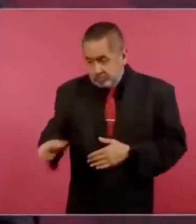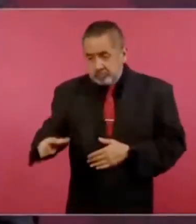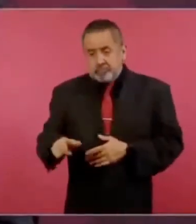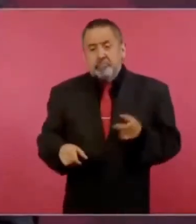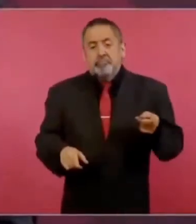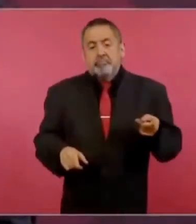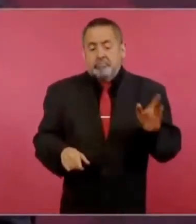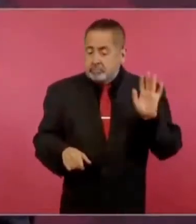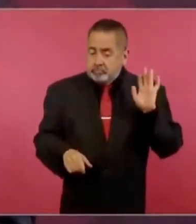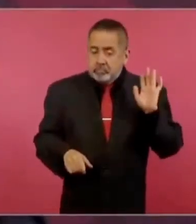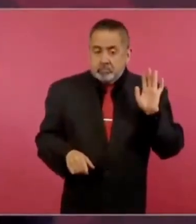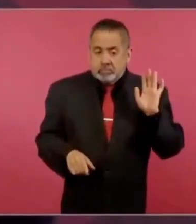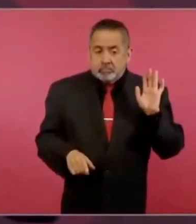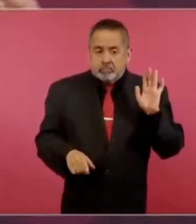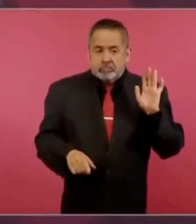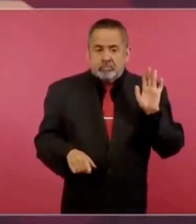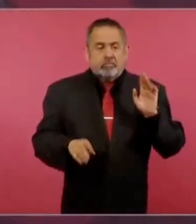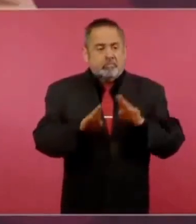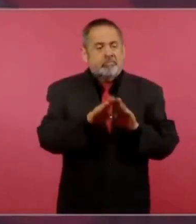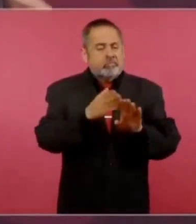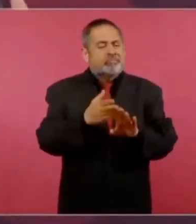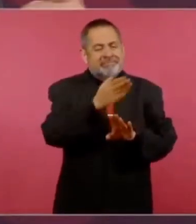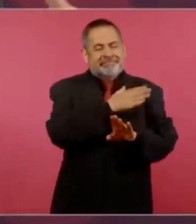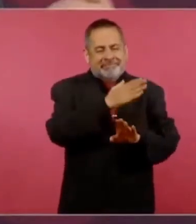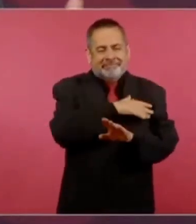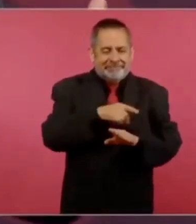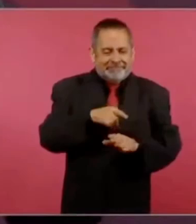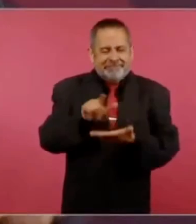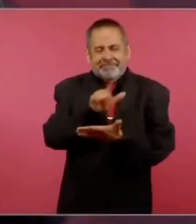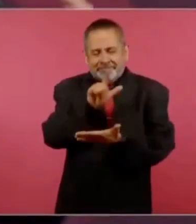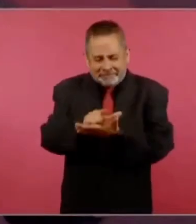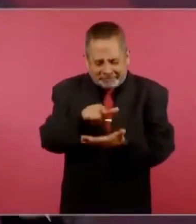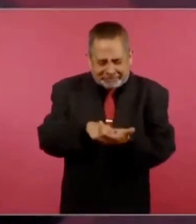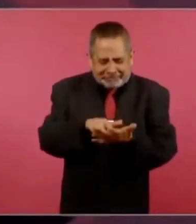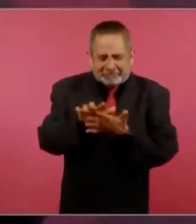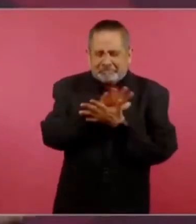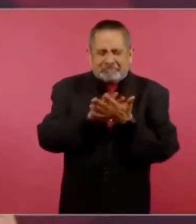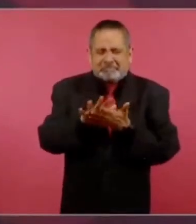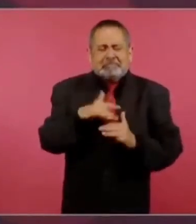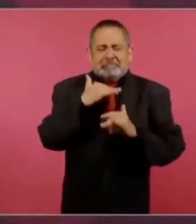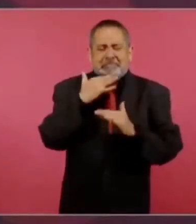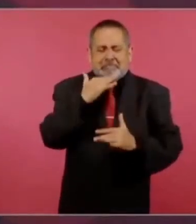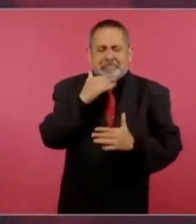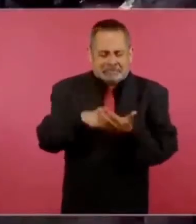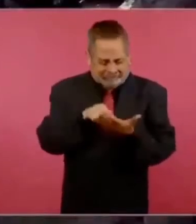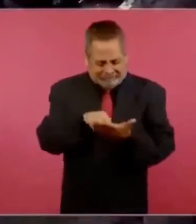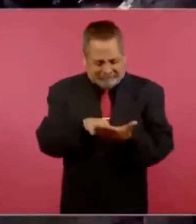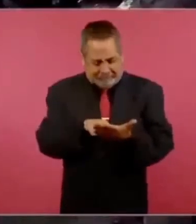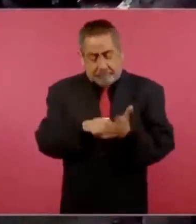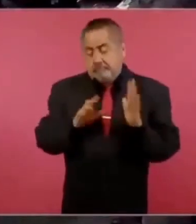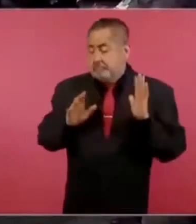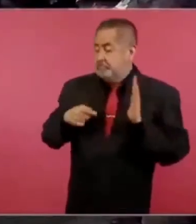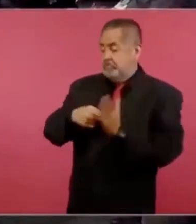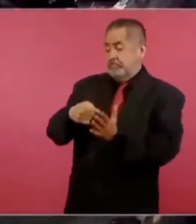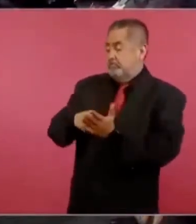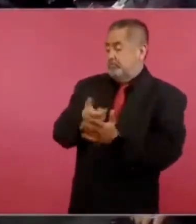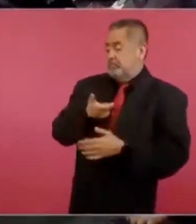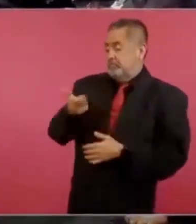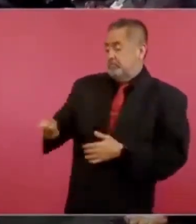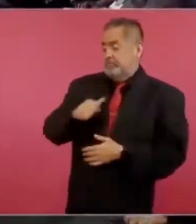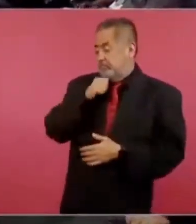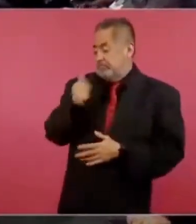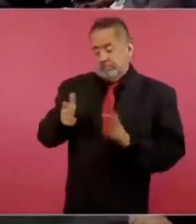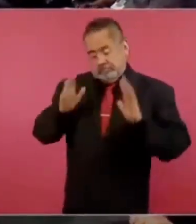mediante un mecanismo tramposo llamado de consolidación